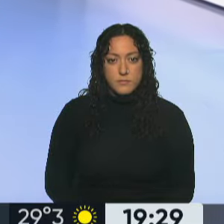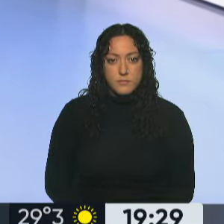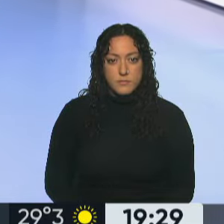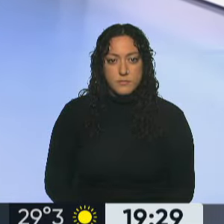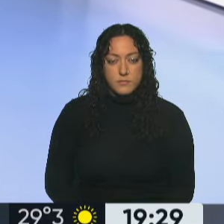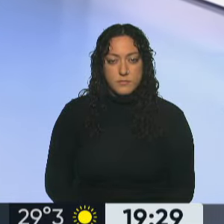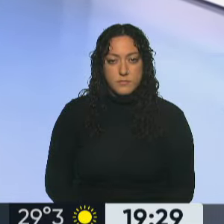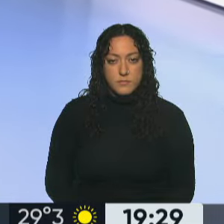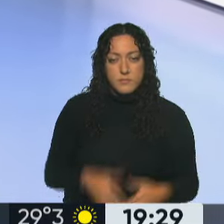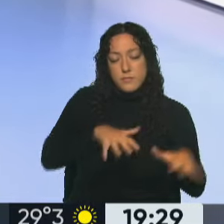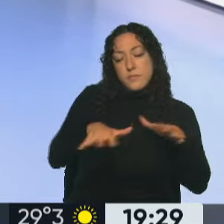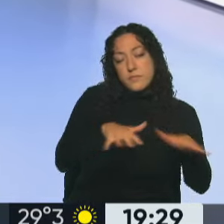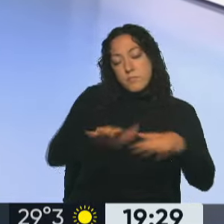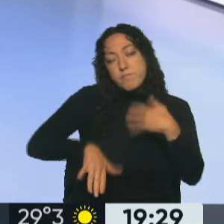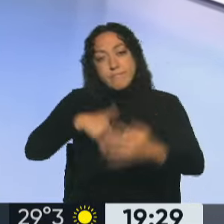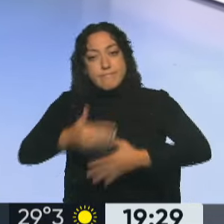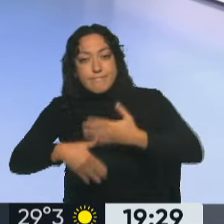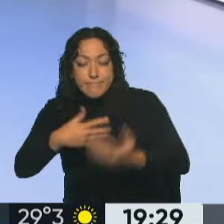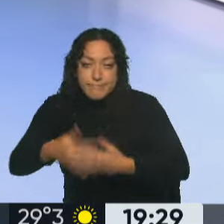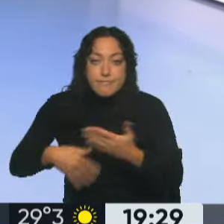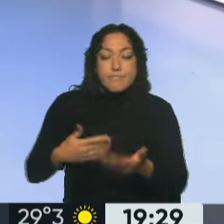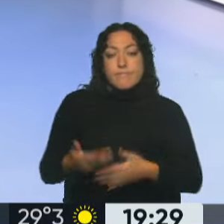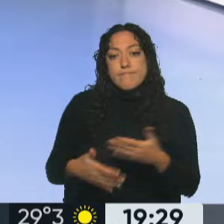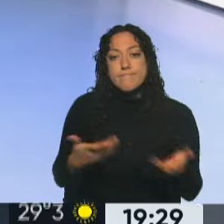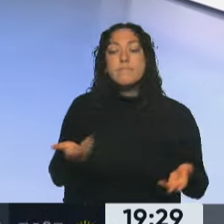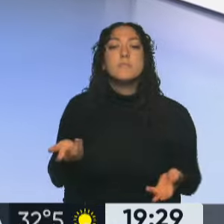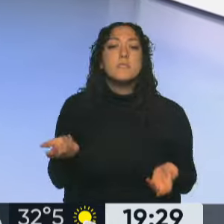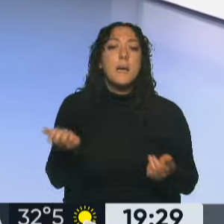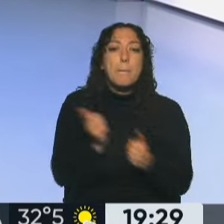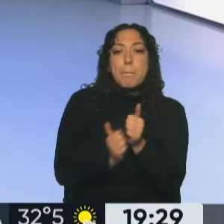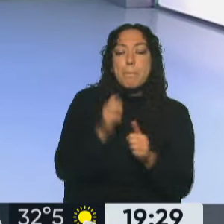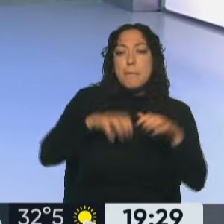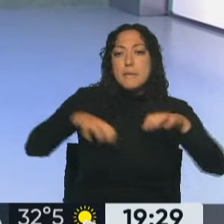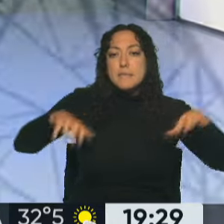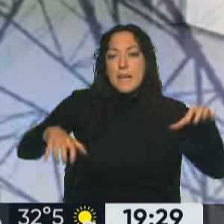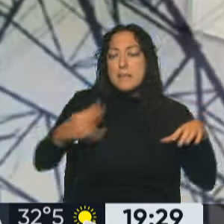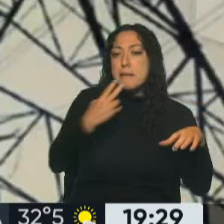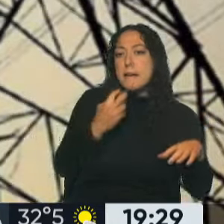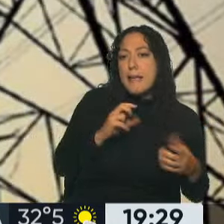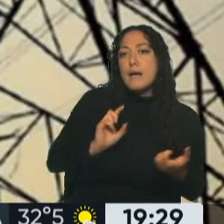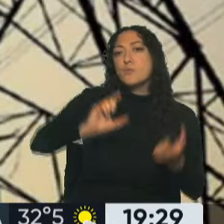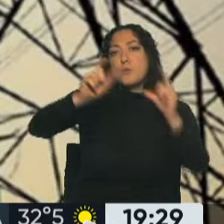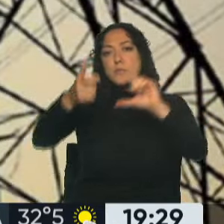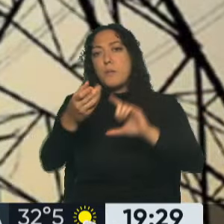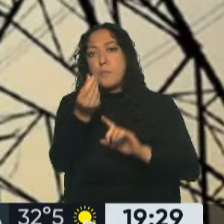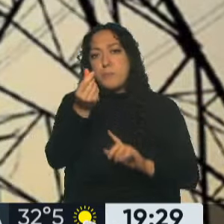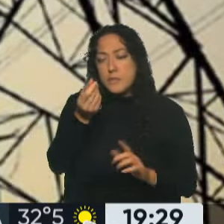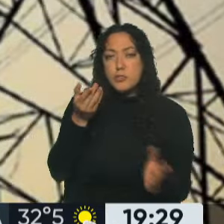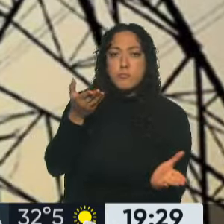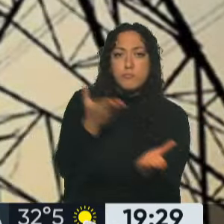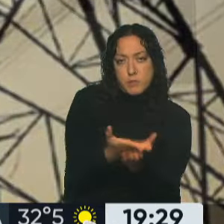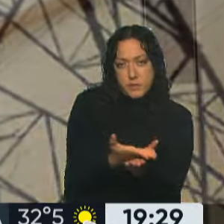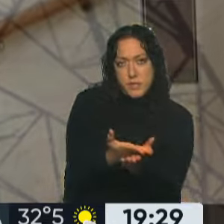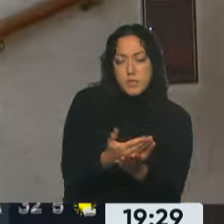mientras todo pasa. Todo pasa. Las empresas de energía están pidiendo una reactualización de sus